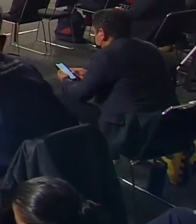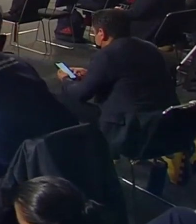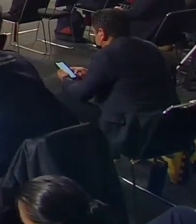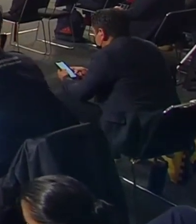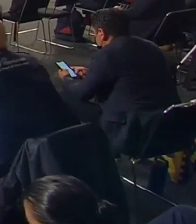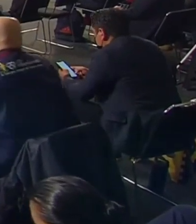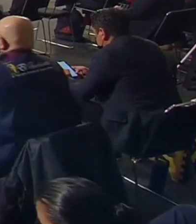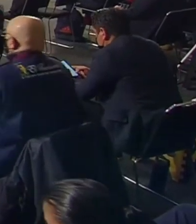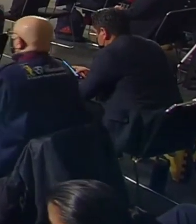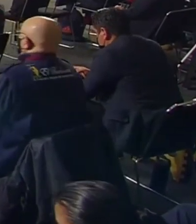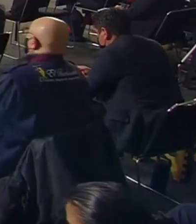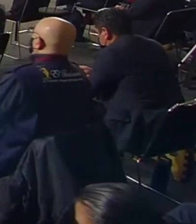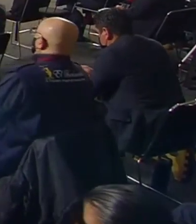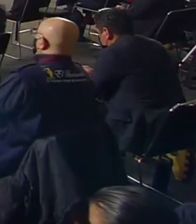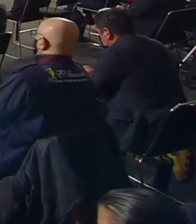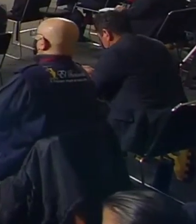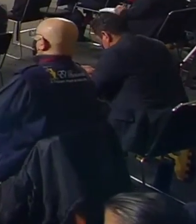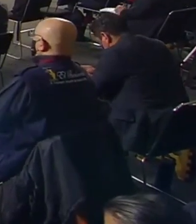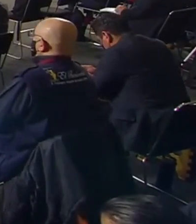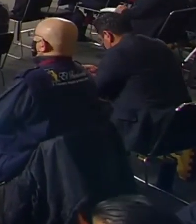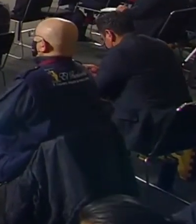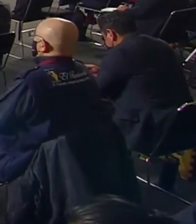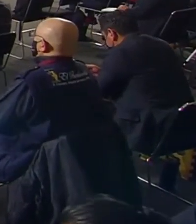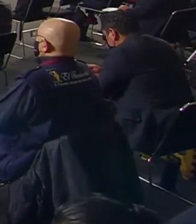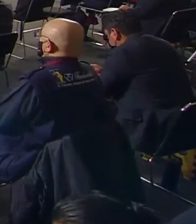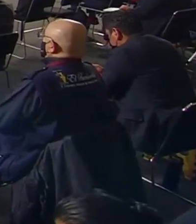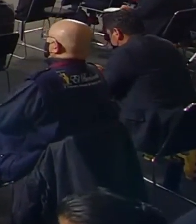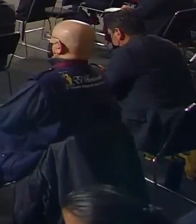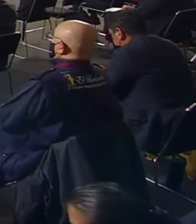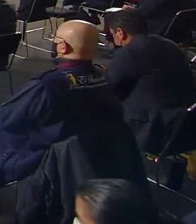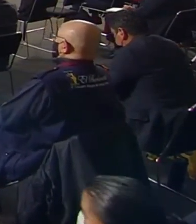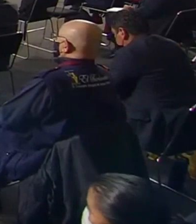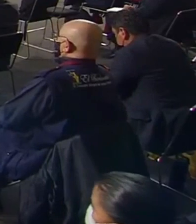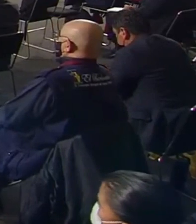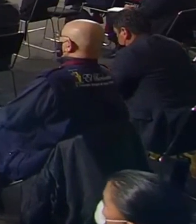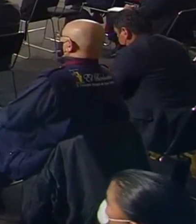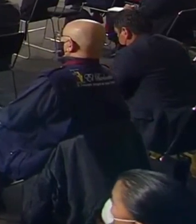Así estuvo el fin de semana. El viernes,